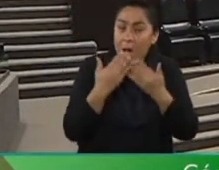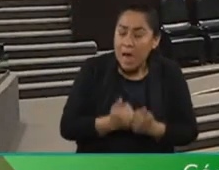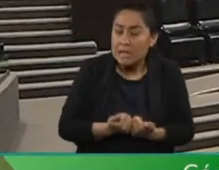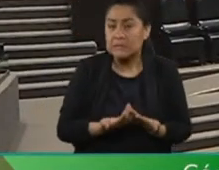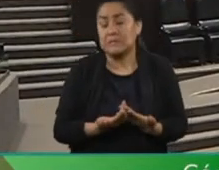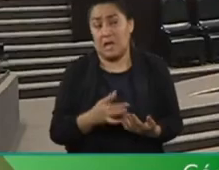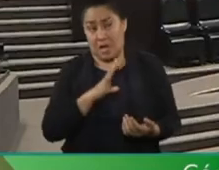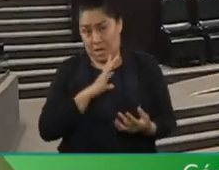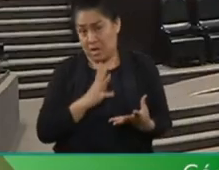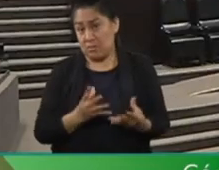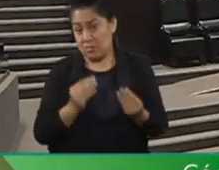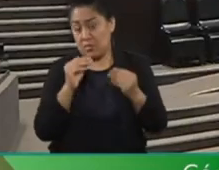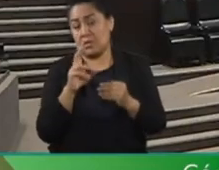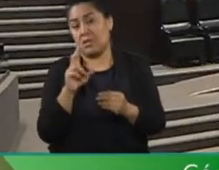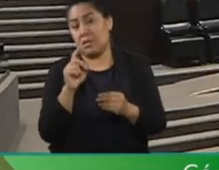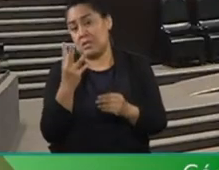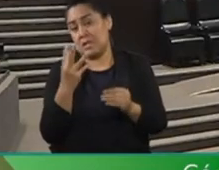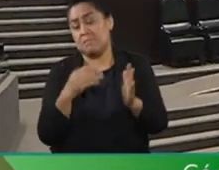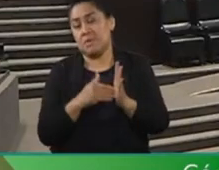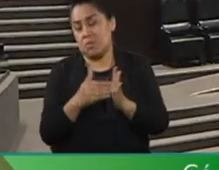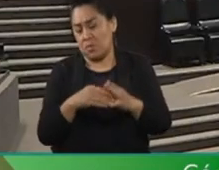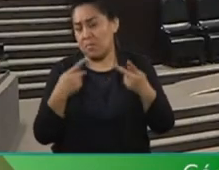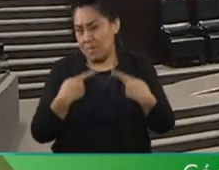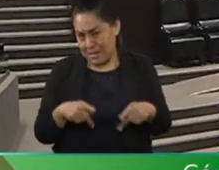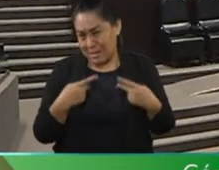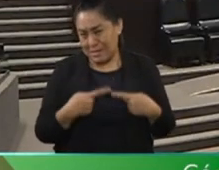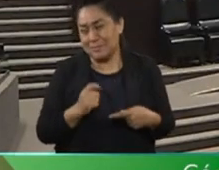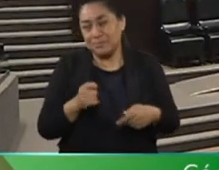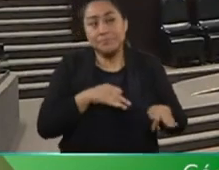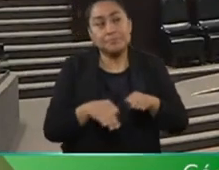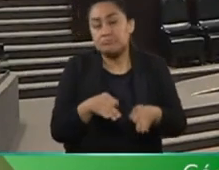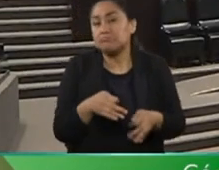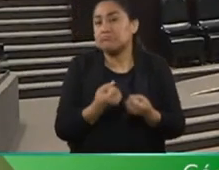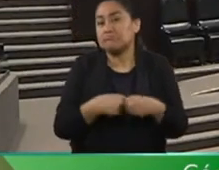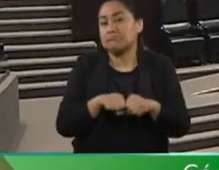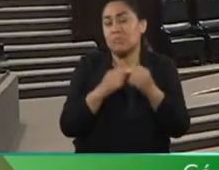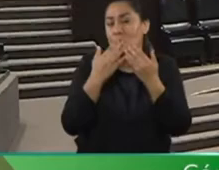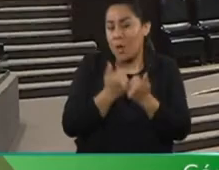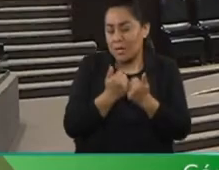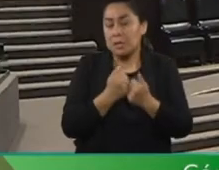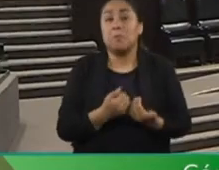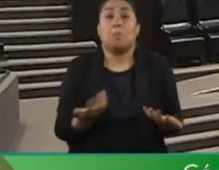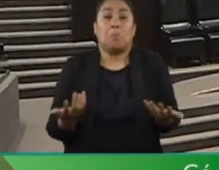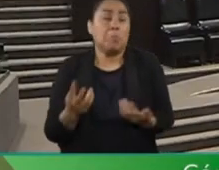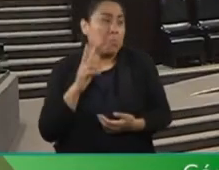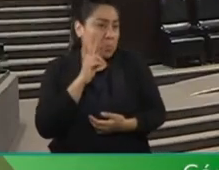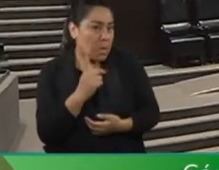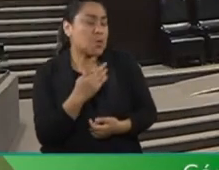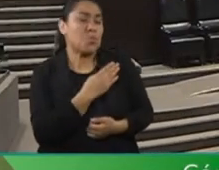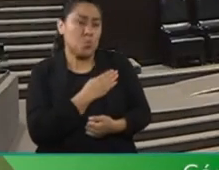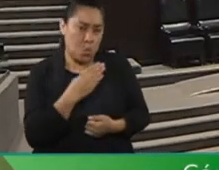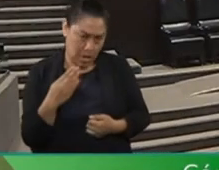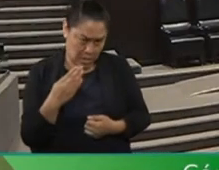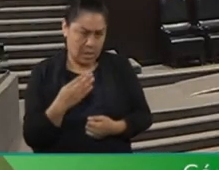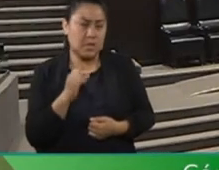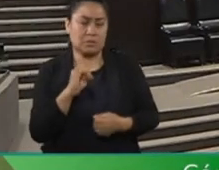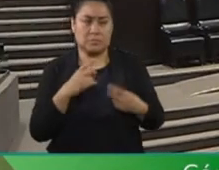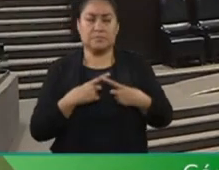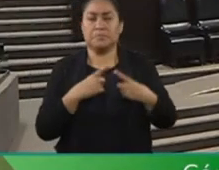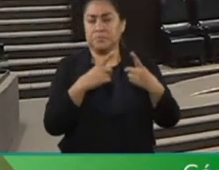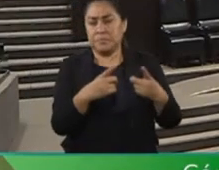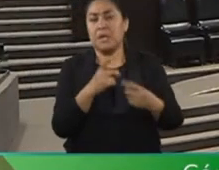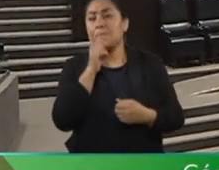a más de 33 millones de personas trabajadoras también nos parece bien que se haya agregado en comisiones el